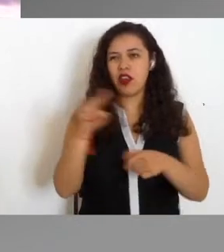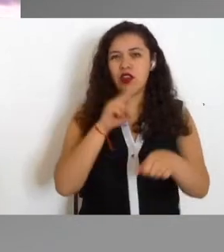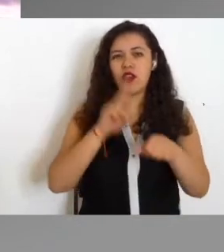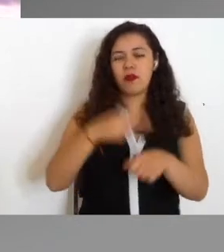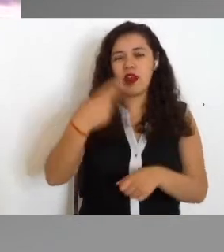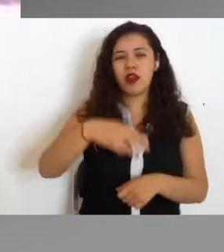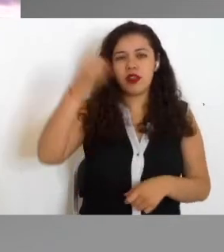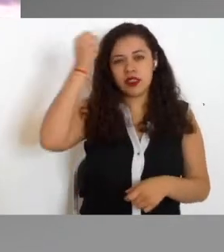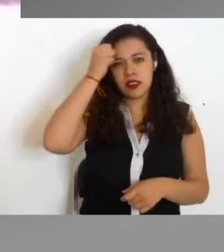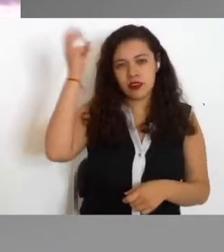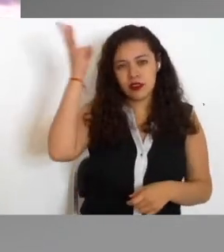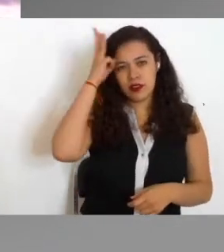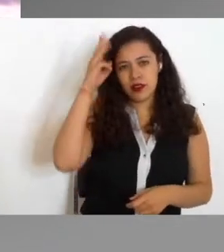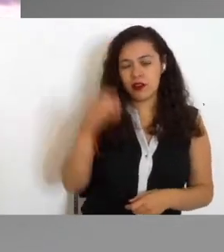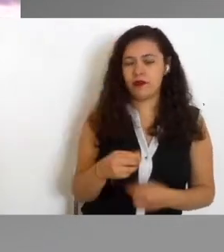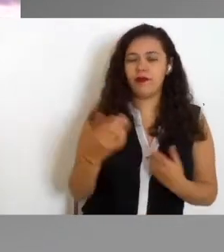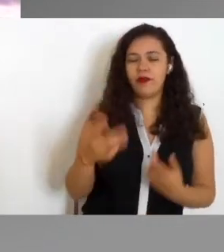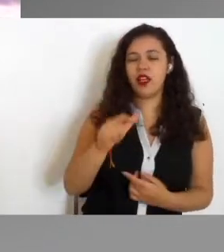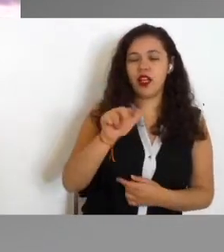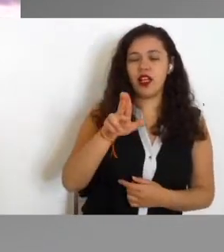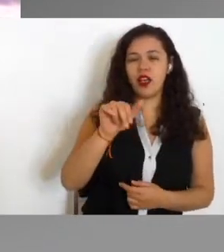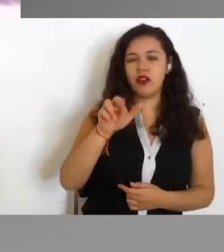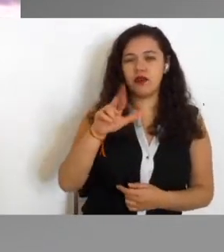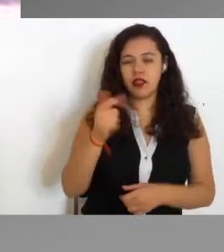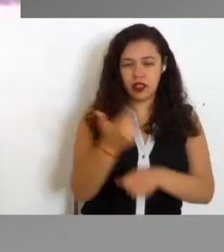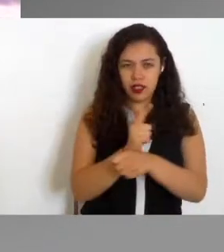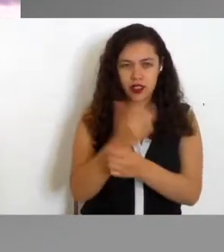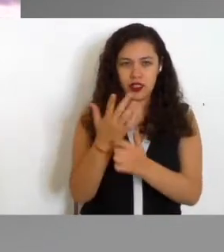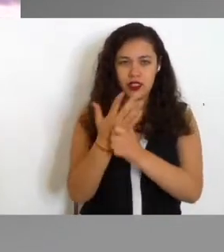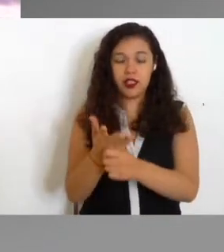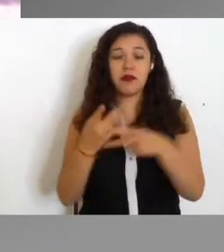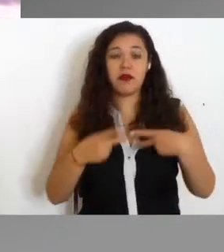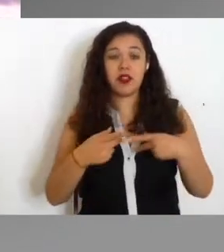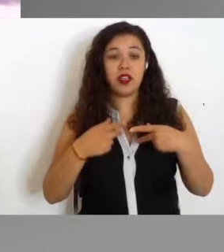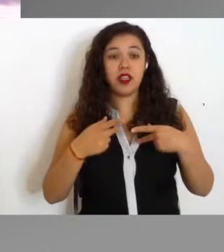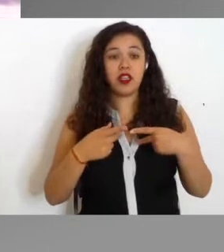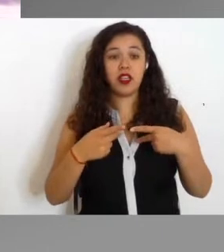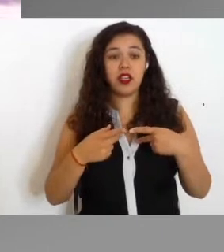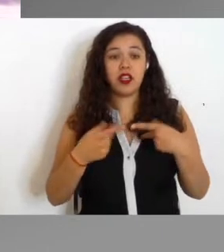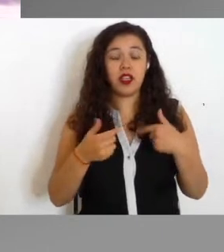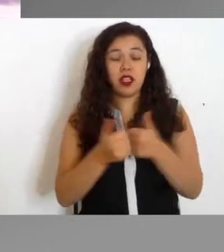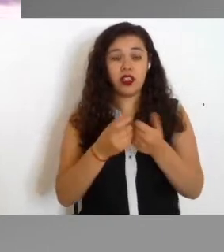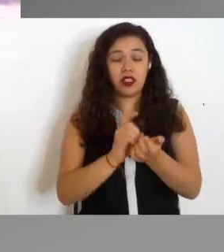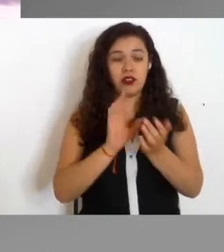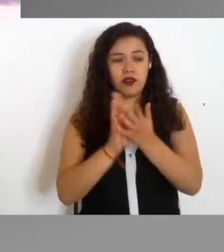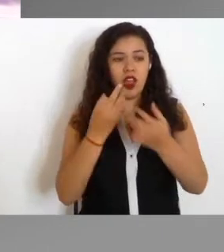Laura, hay que visualizar la discapacidad en toda su diversidad, no